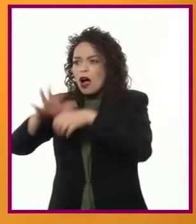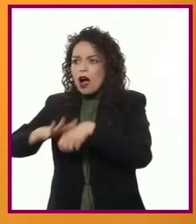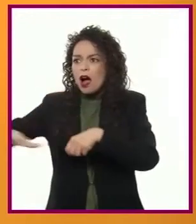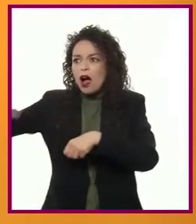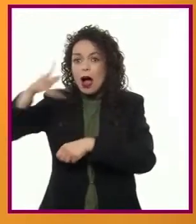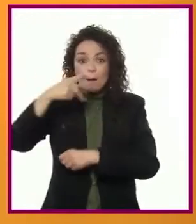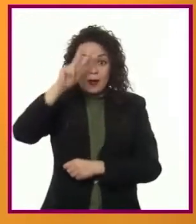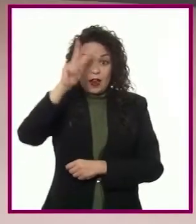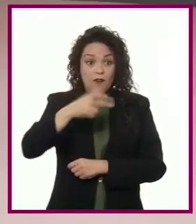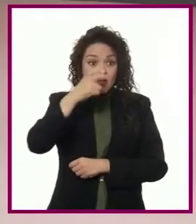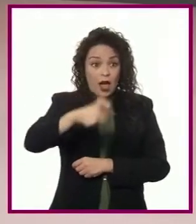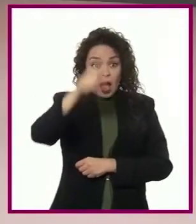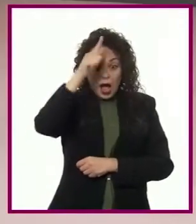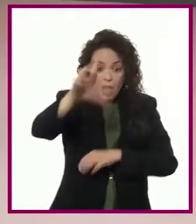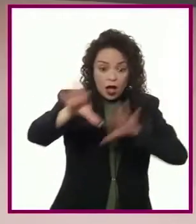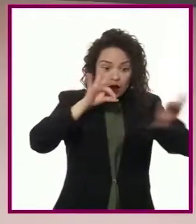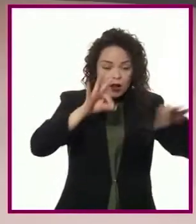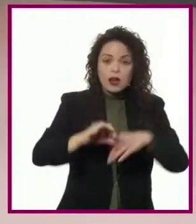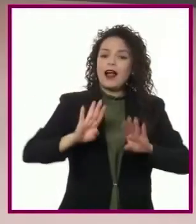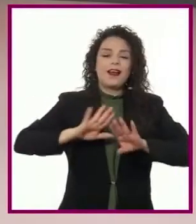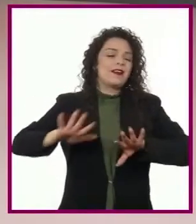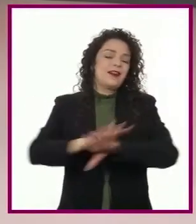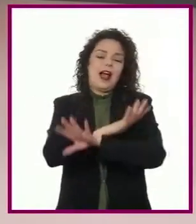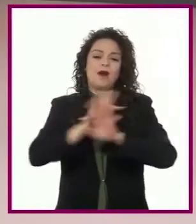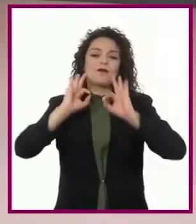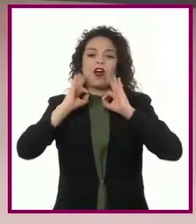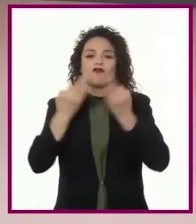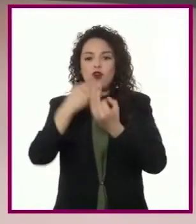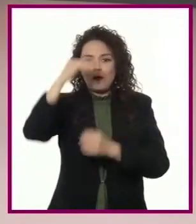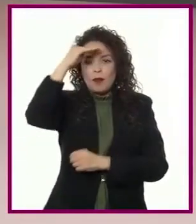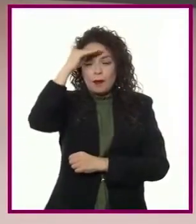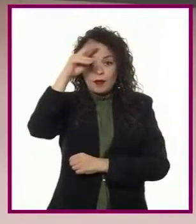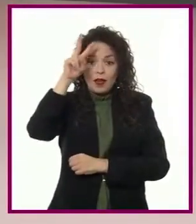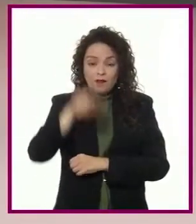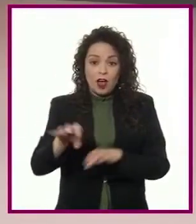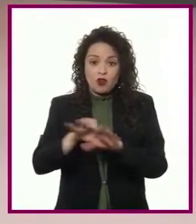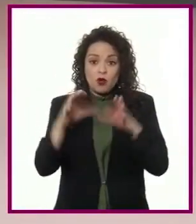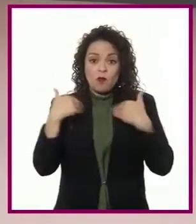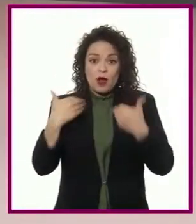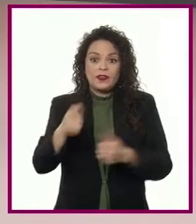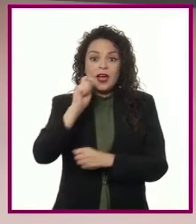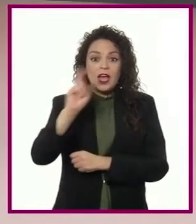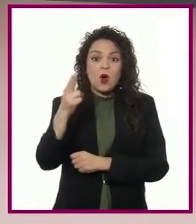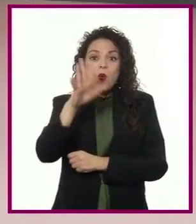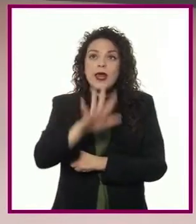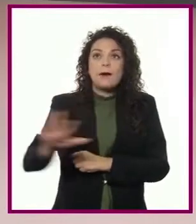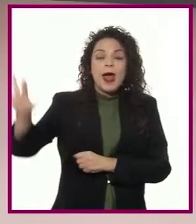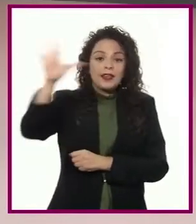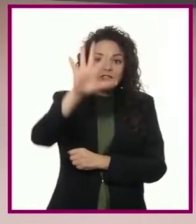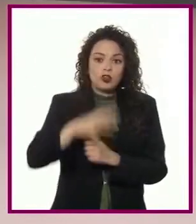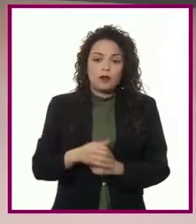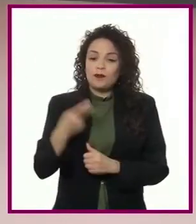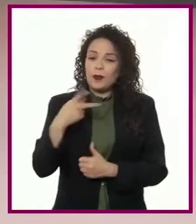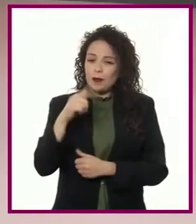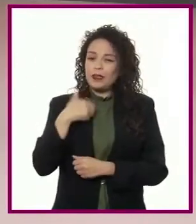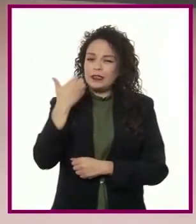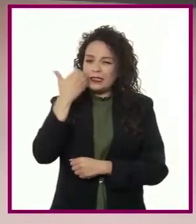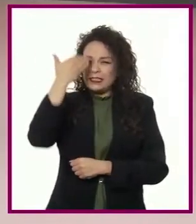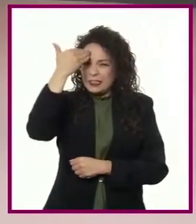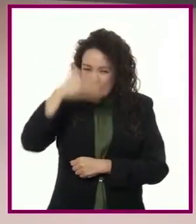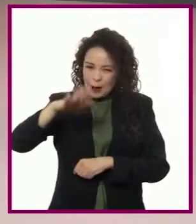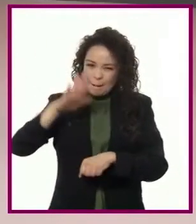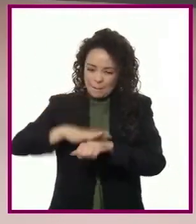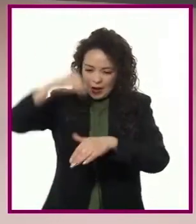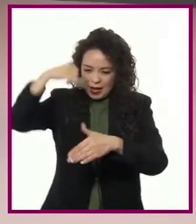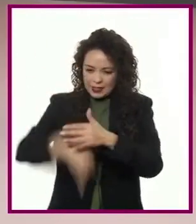forma de pensar y volvió más complejo entender al universo. Sin embargo, me gustaría conocer aún más de las galaxias, ya